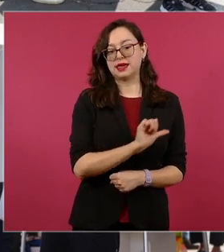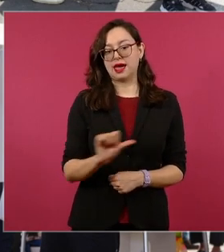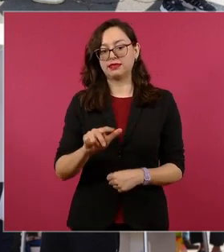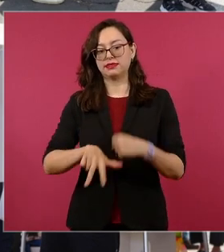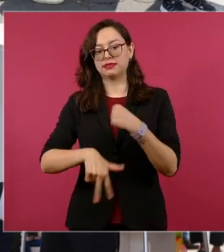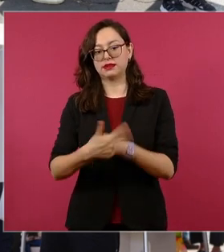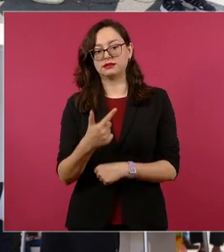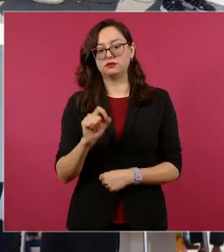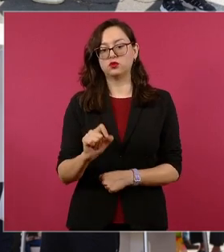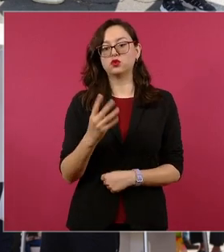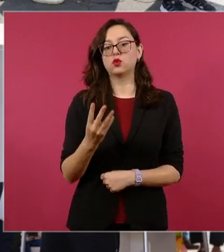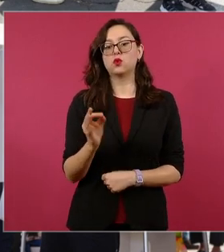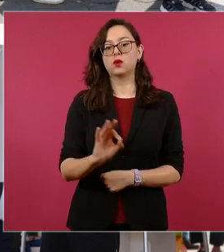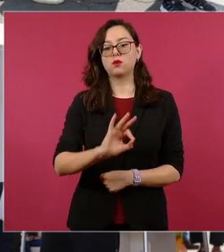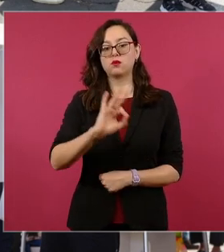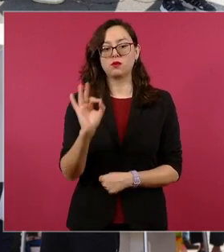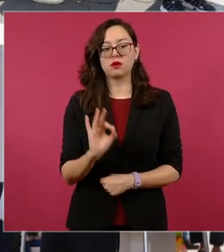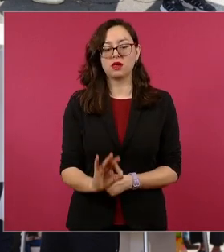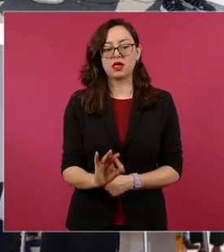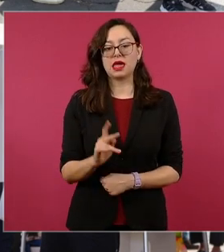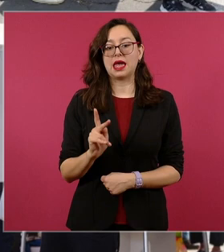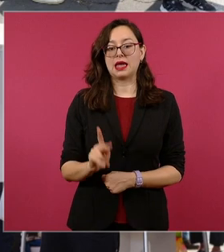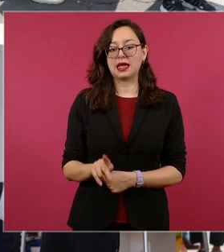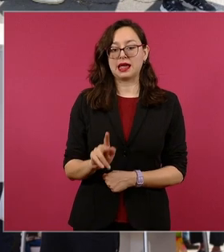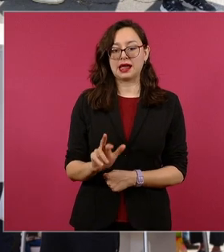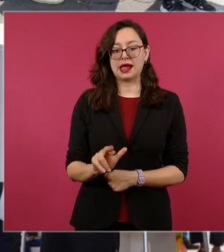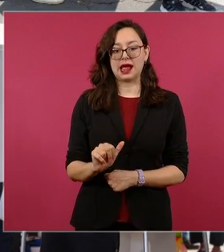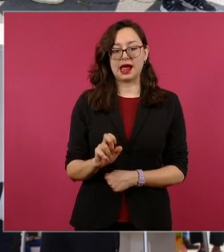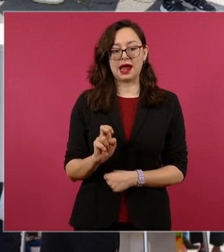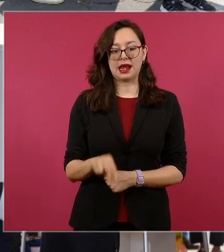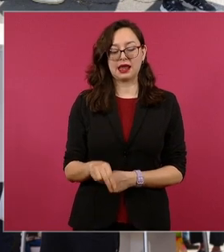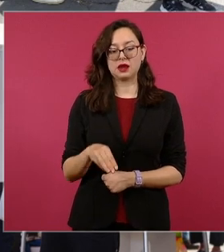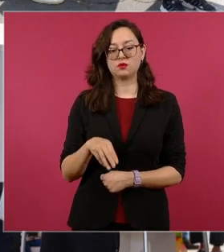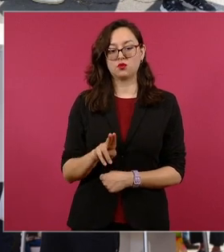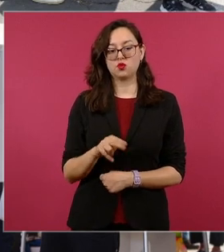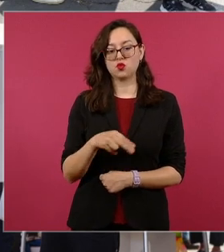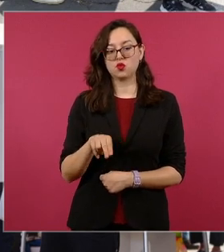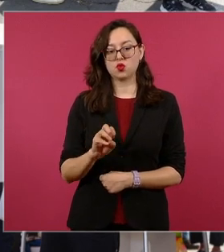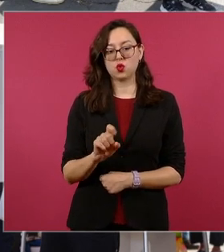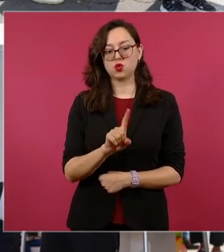y Karen Muñoz en un rango de 3.1 a